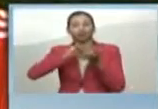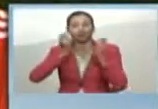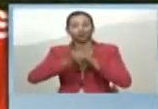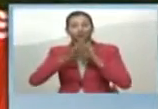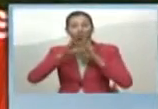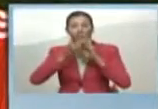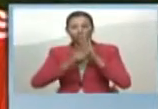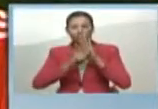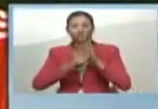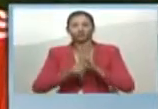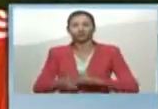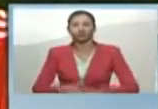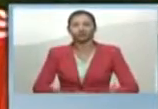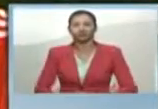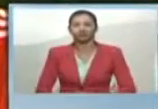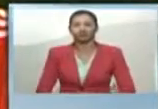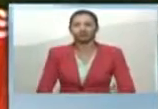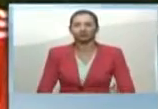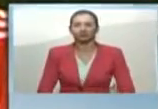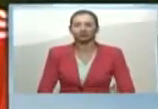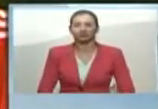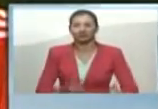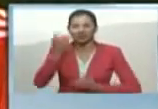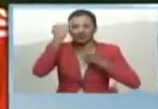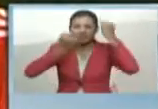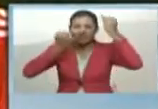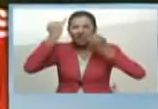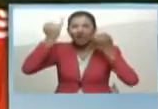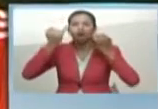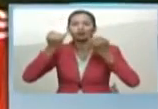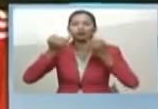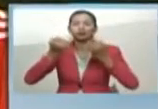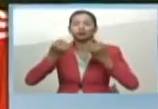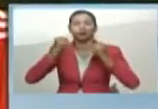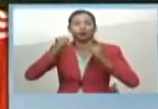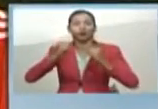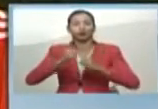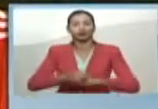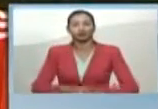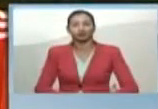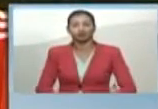hombre de ideas muy sólida,